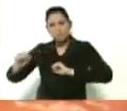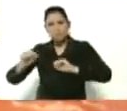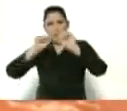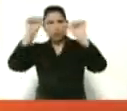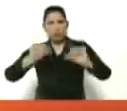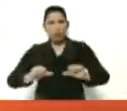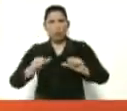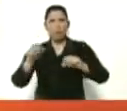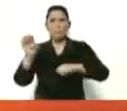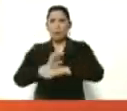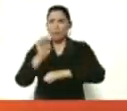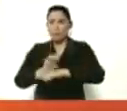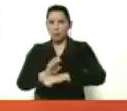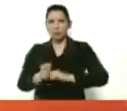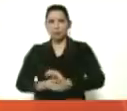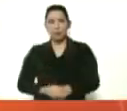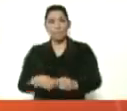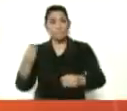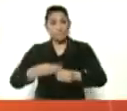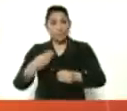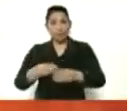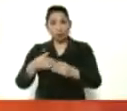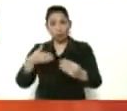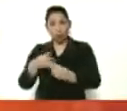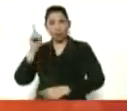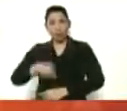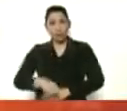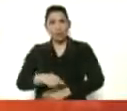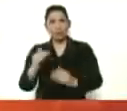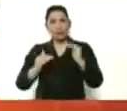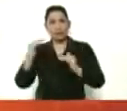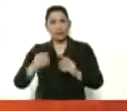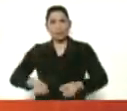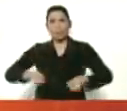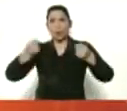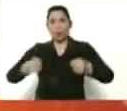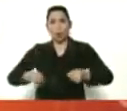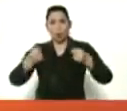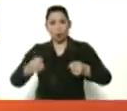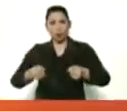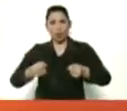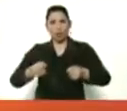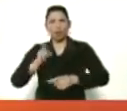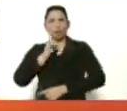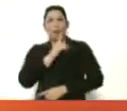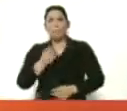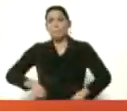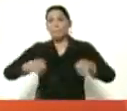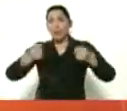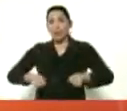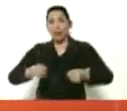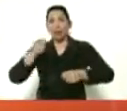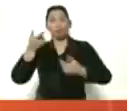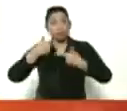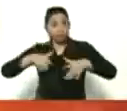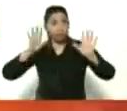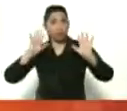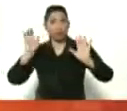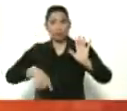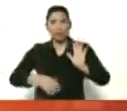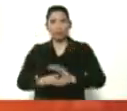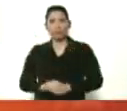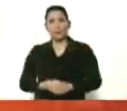con los petrodólares y es posible que se estabilicen las bolsas, el llamado mercado, y es posible que haya